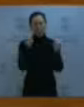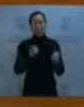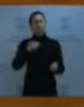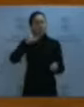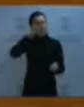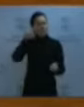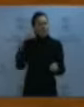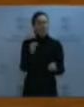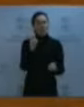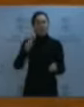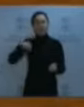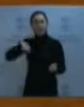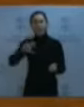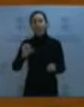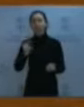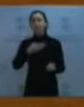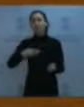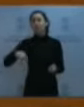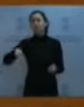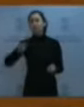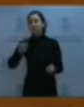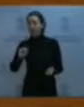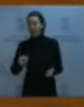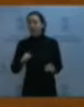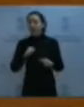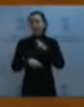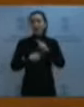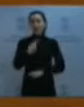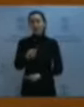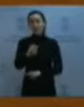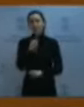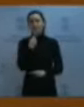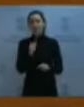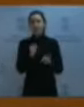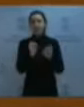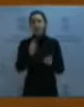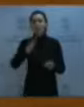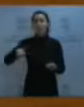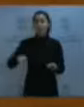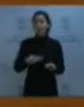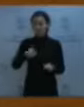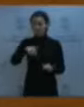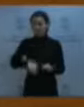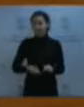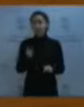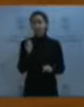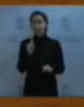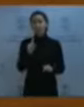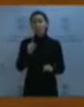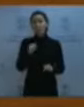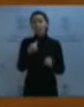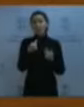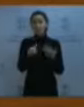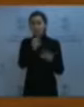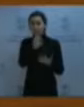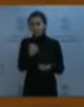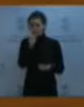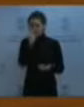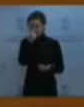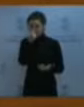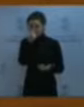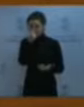Funcas o el BBVA. Se prevé para el año que viene un crecimiento del PIB en Asturias solamente del 1,6%, cuando ustedes hacen